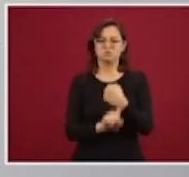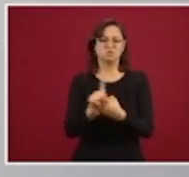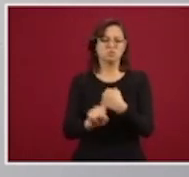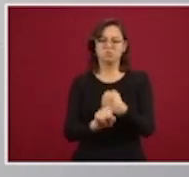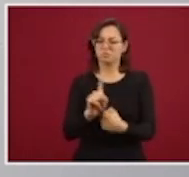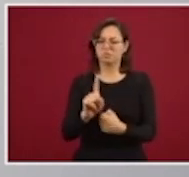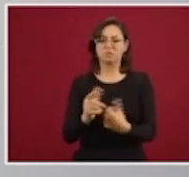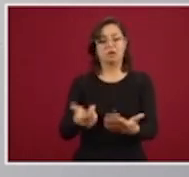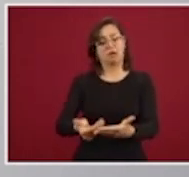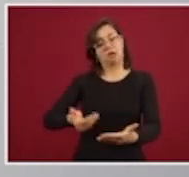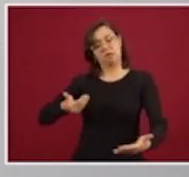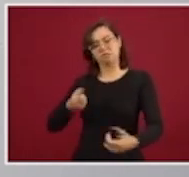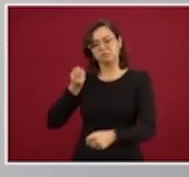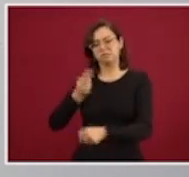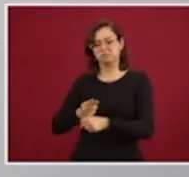preparados